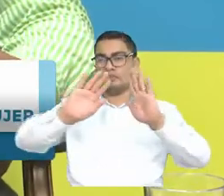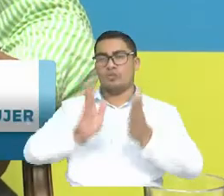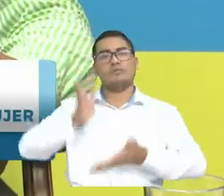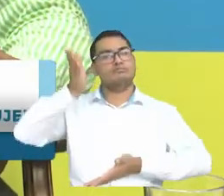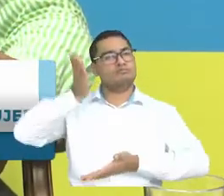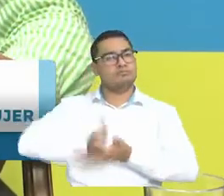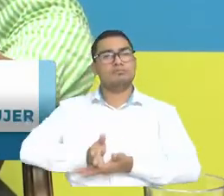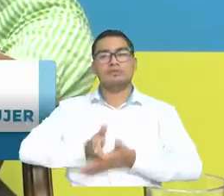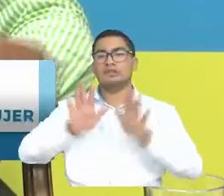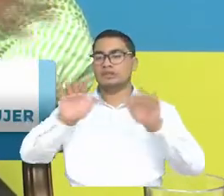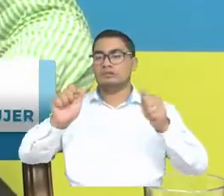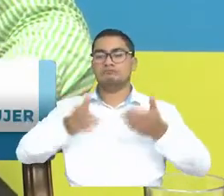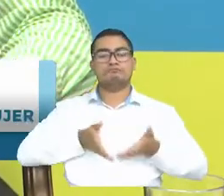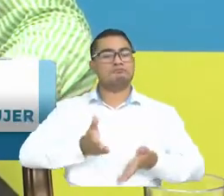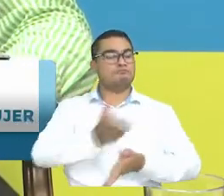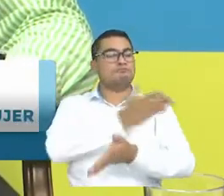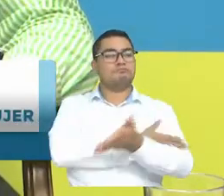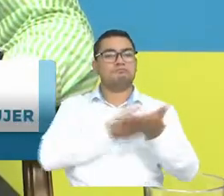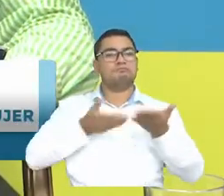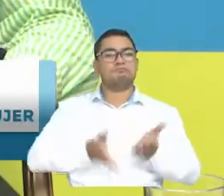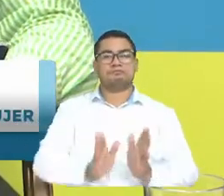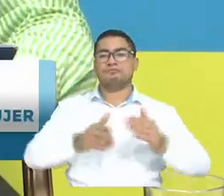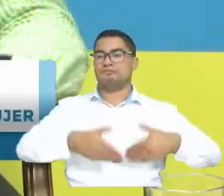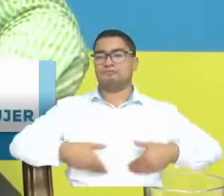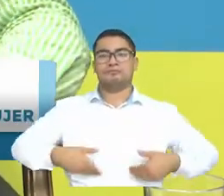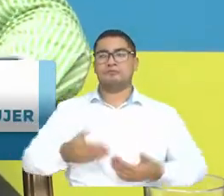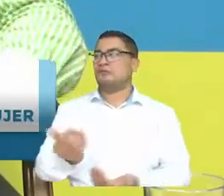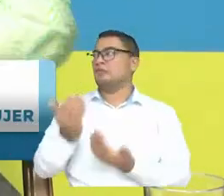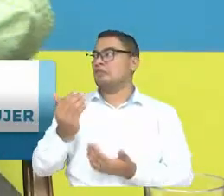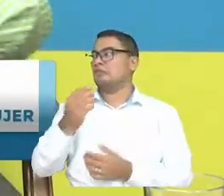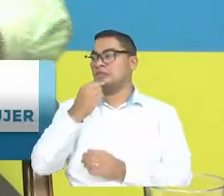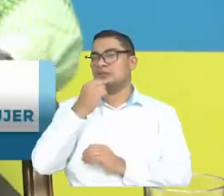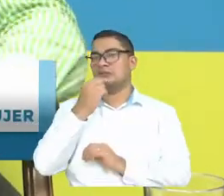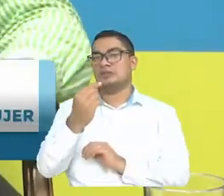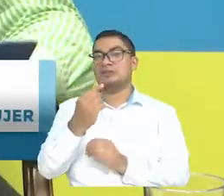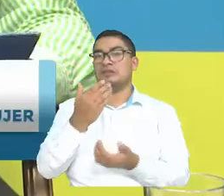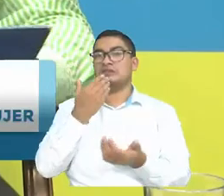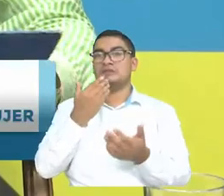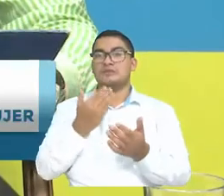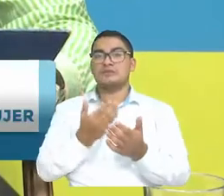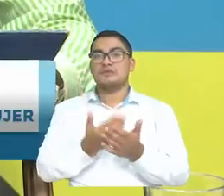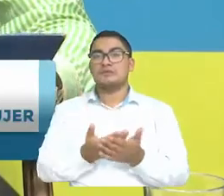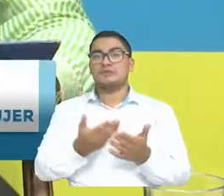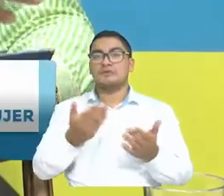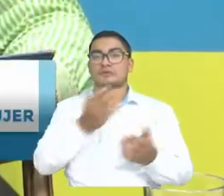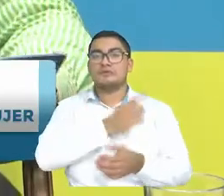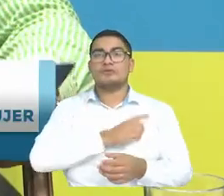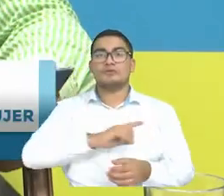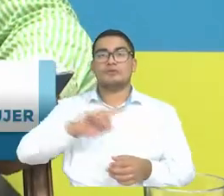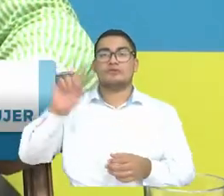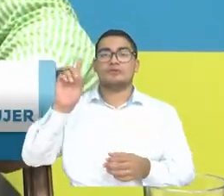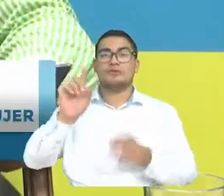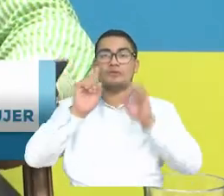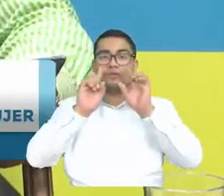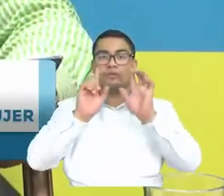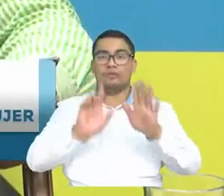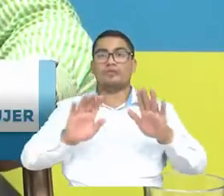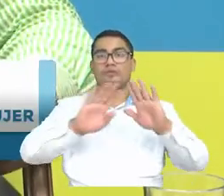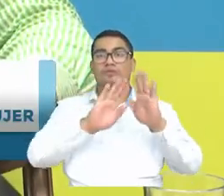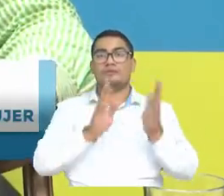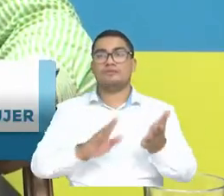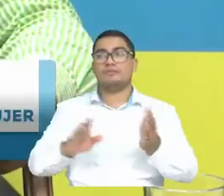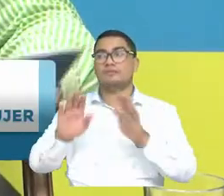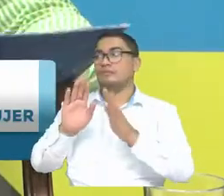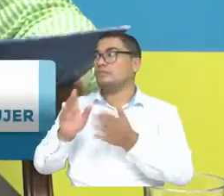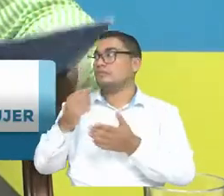parto prematuro, a una cesárea. Gracias a Dios el niño nace bien. ¿Qué cuidado debe tener la mujer y el